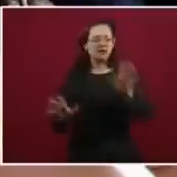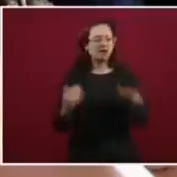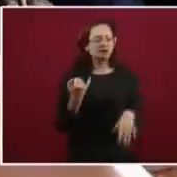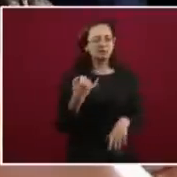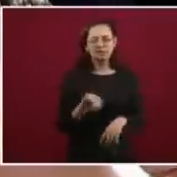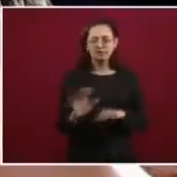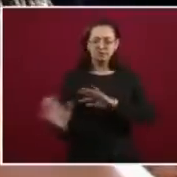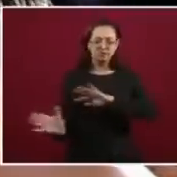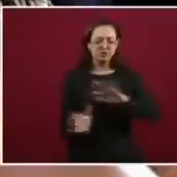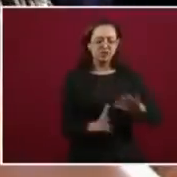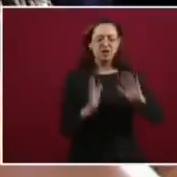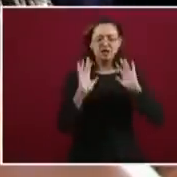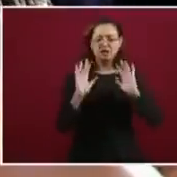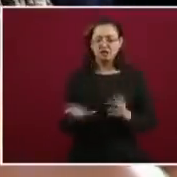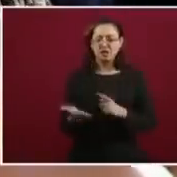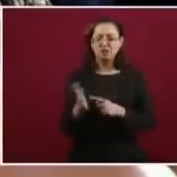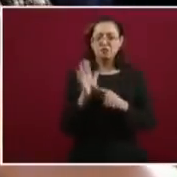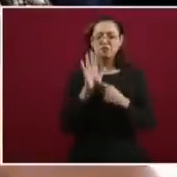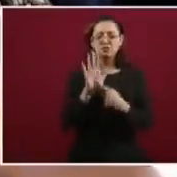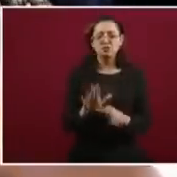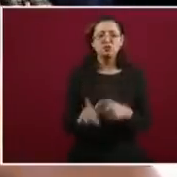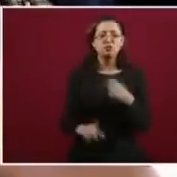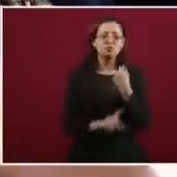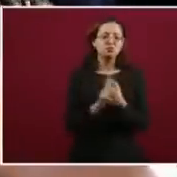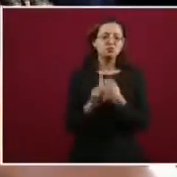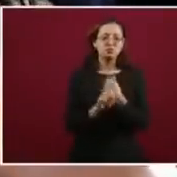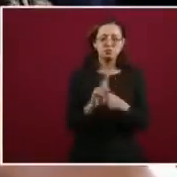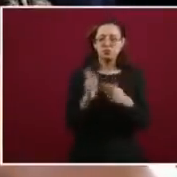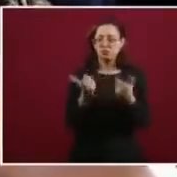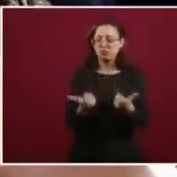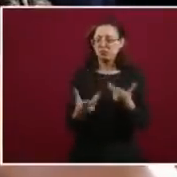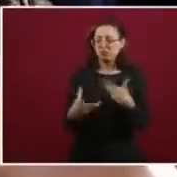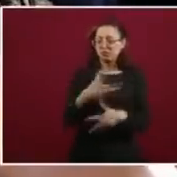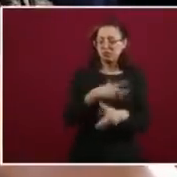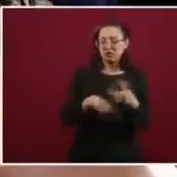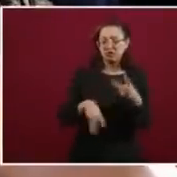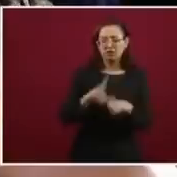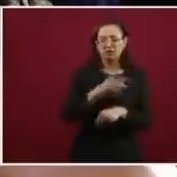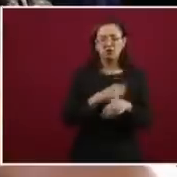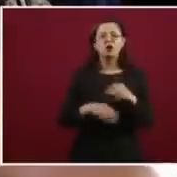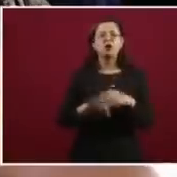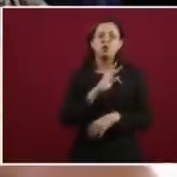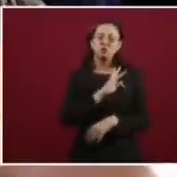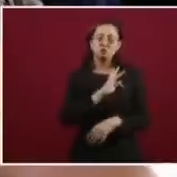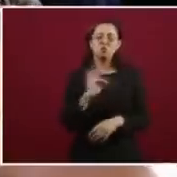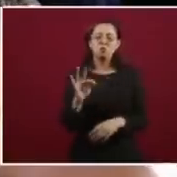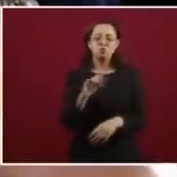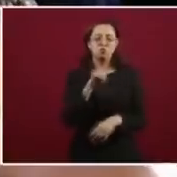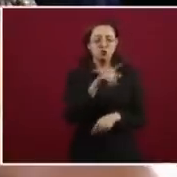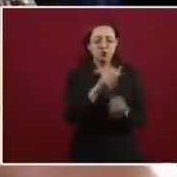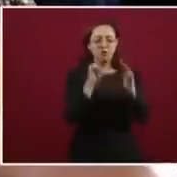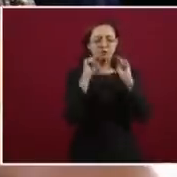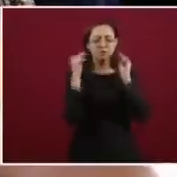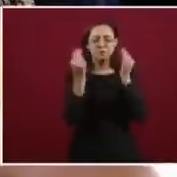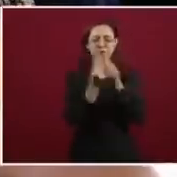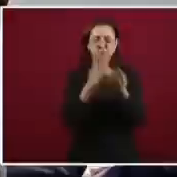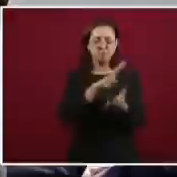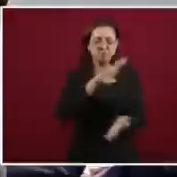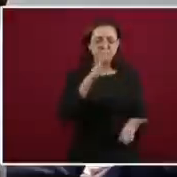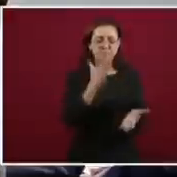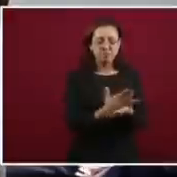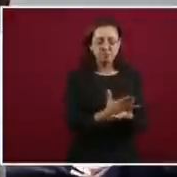se demostró que como es un problema económico se les puede frenar a los cárteles y volverán a